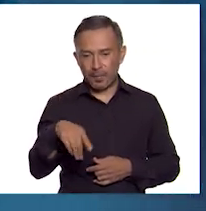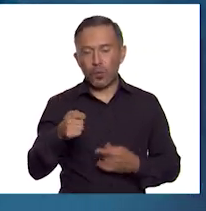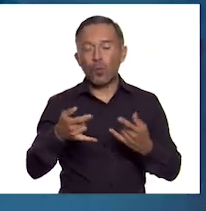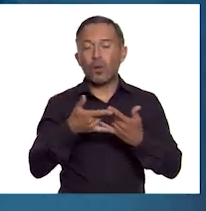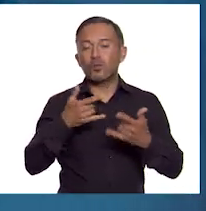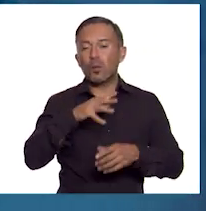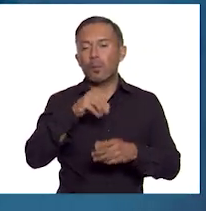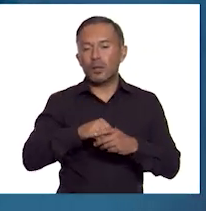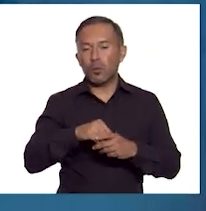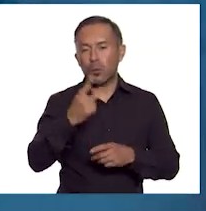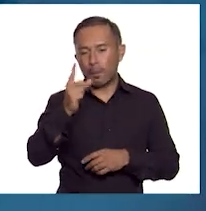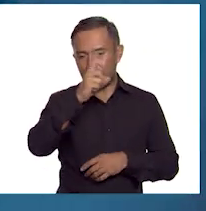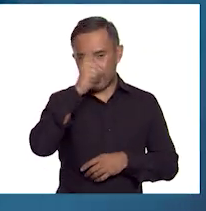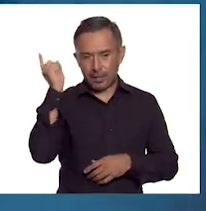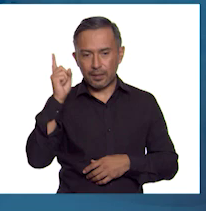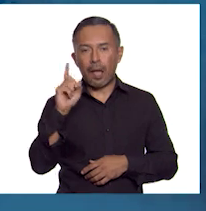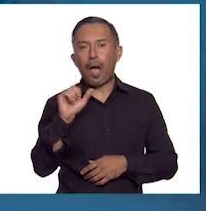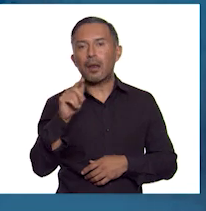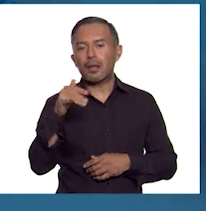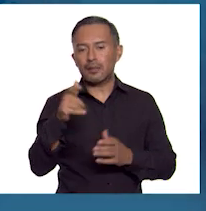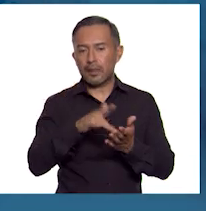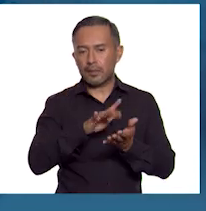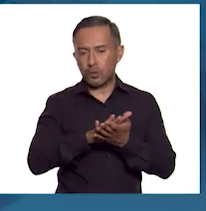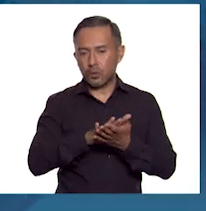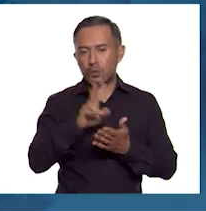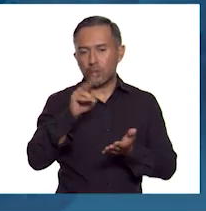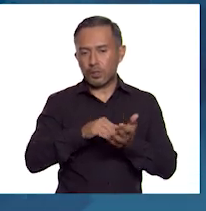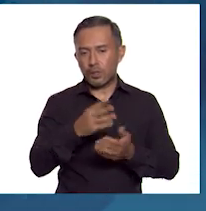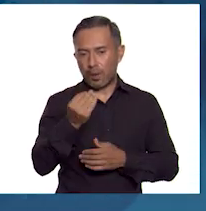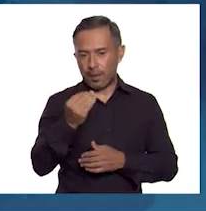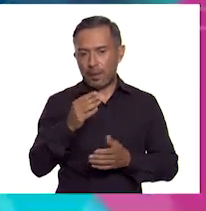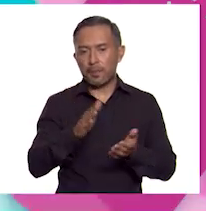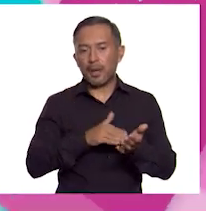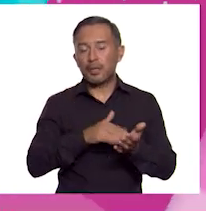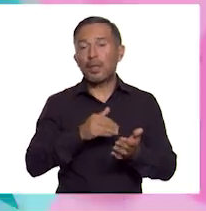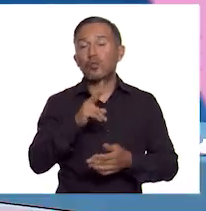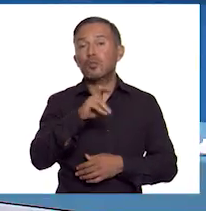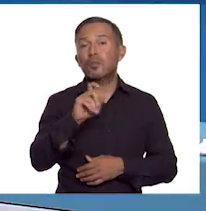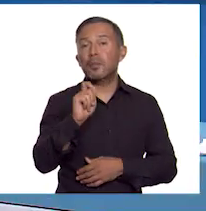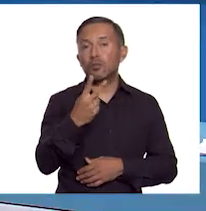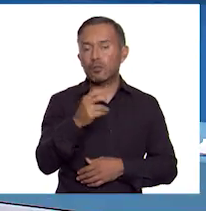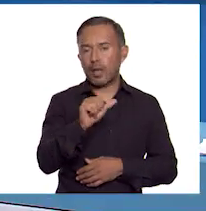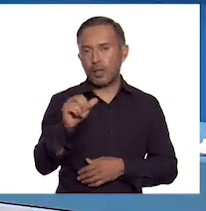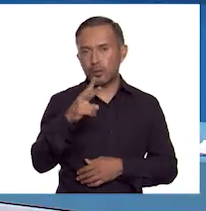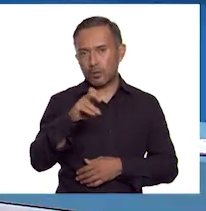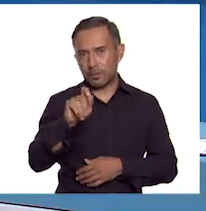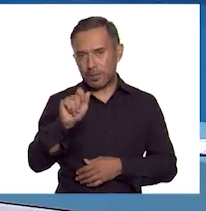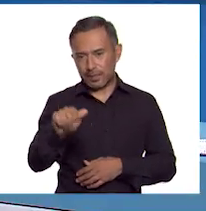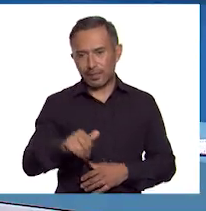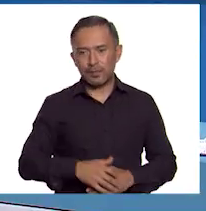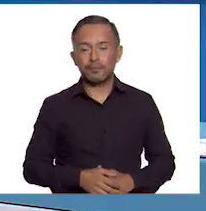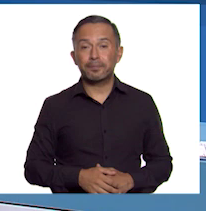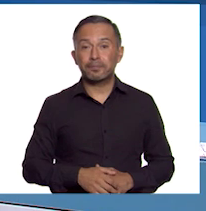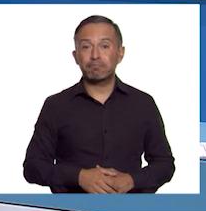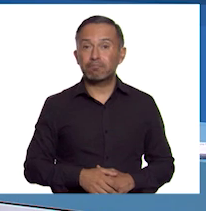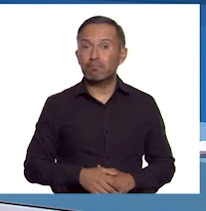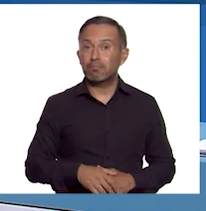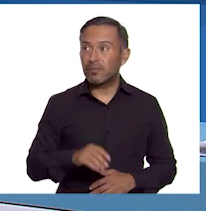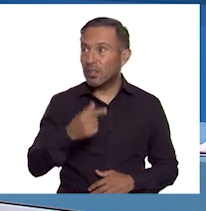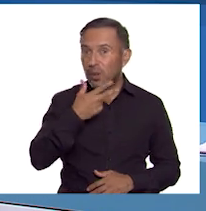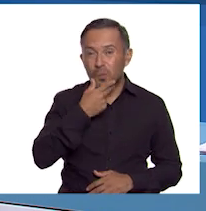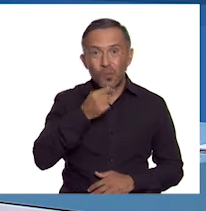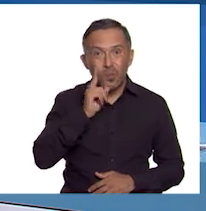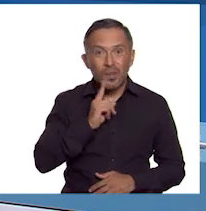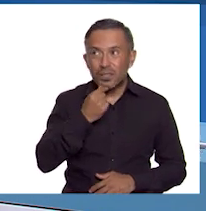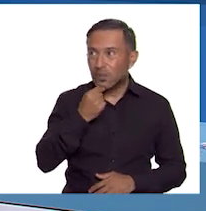2009, páginas 222 a la 226. ¿Qué les pareció, niños y niñas? ¿Es